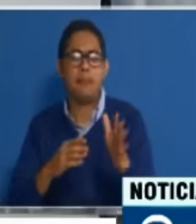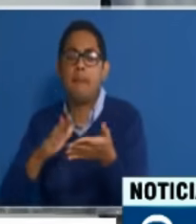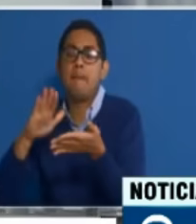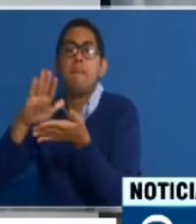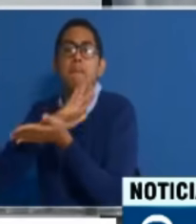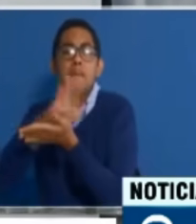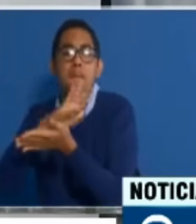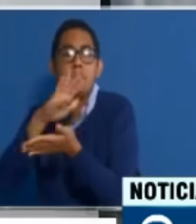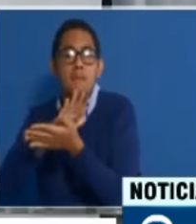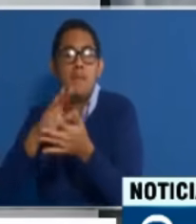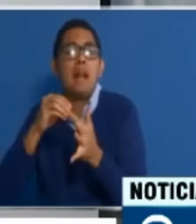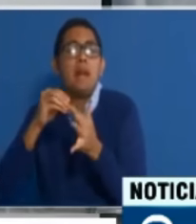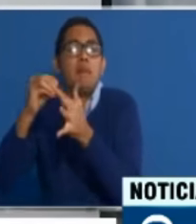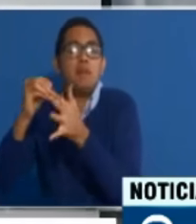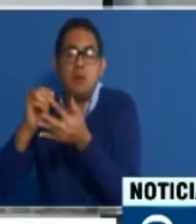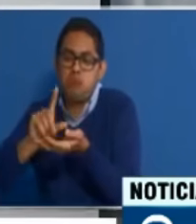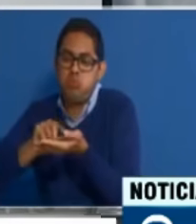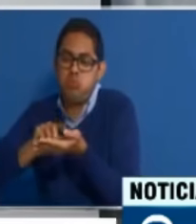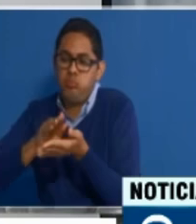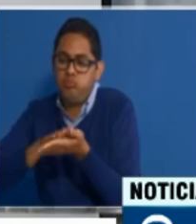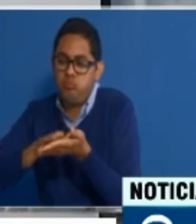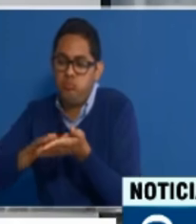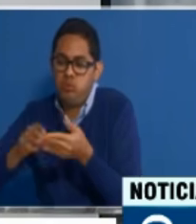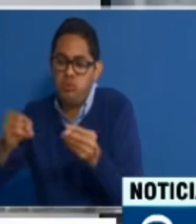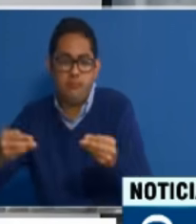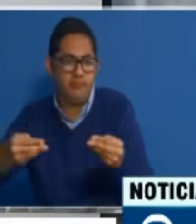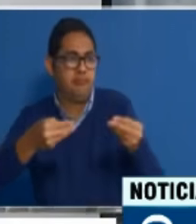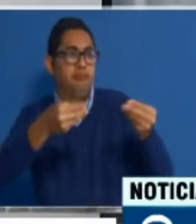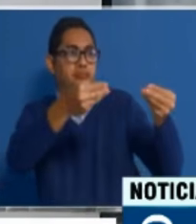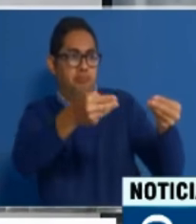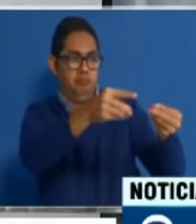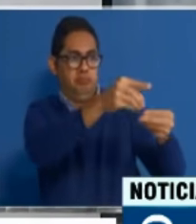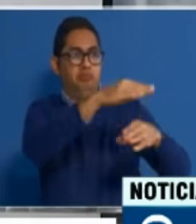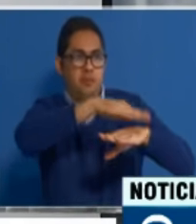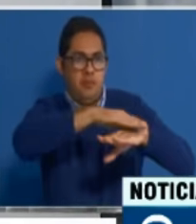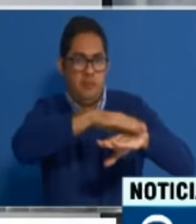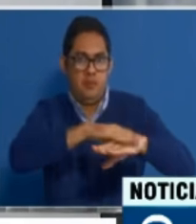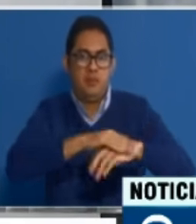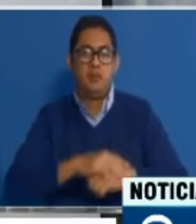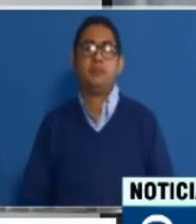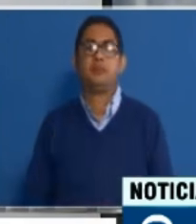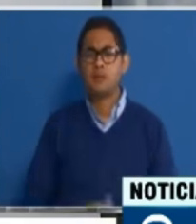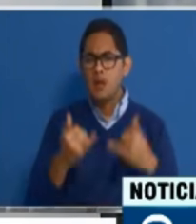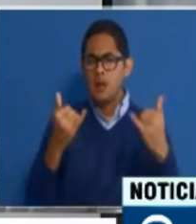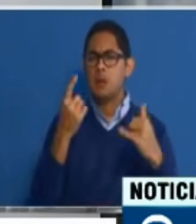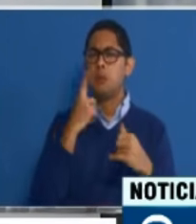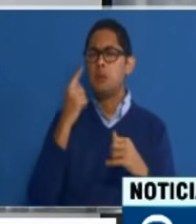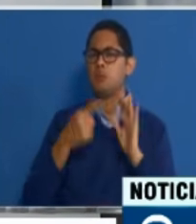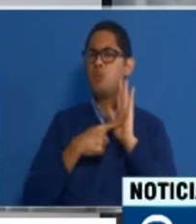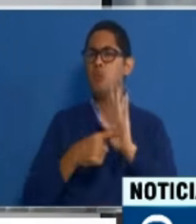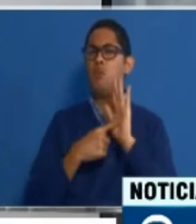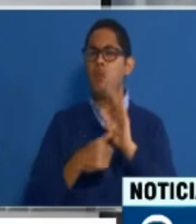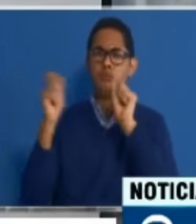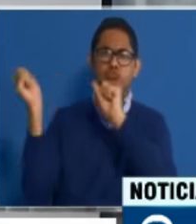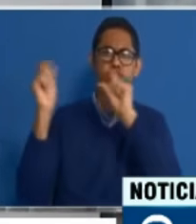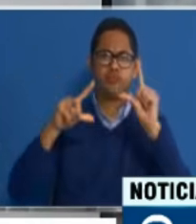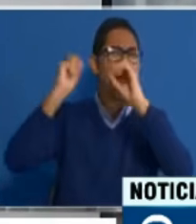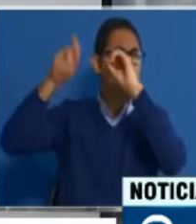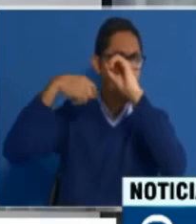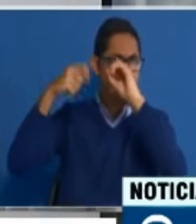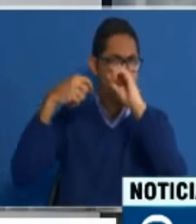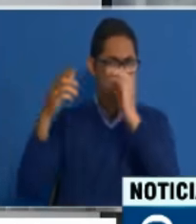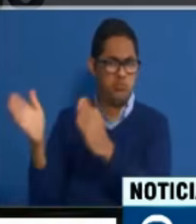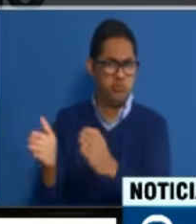Yo quisiera aprovechar este momento para que pasen el vídeo del tema de la